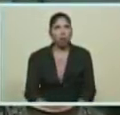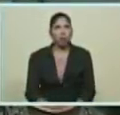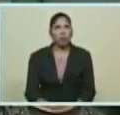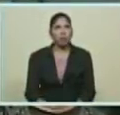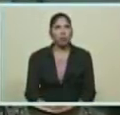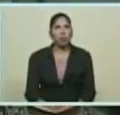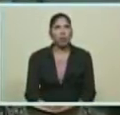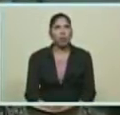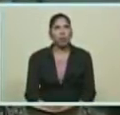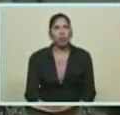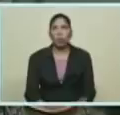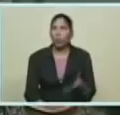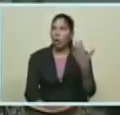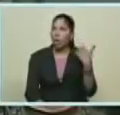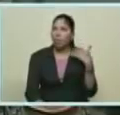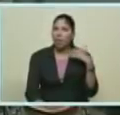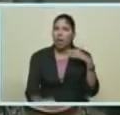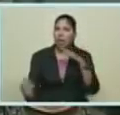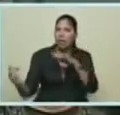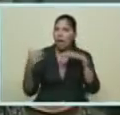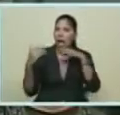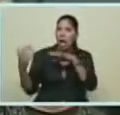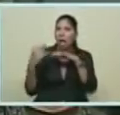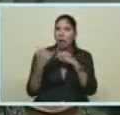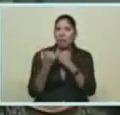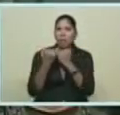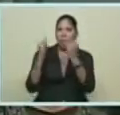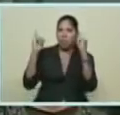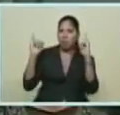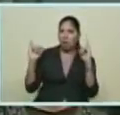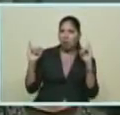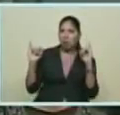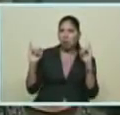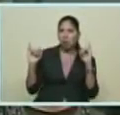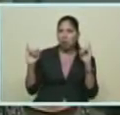desde la época de las guerras de independencia, de la guerra federal,